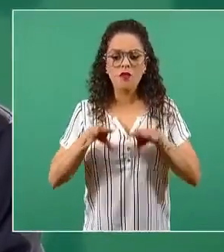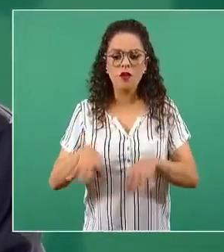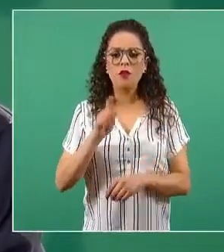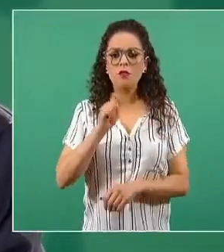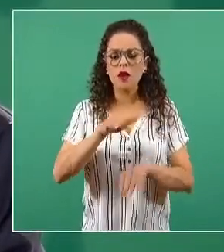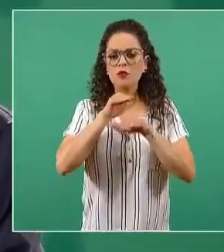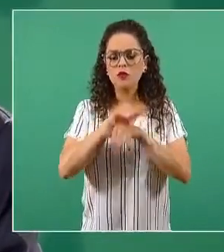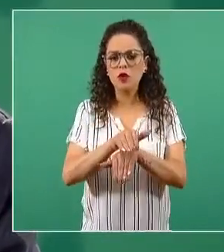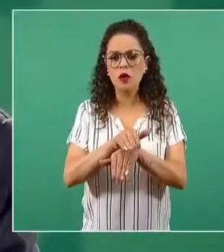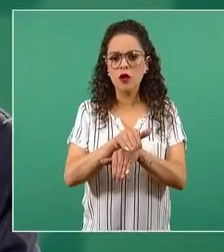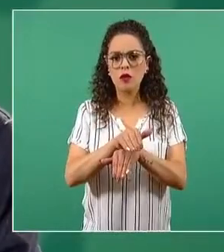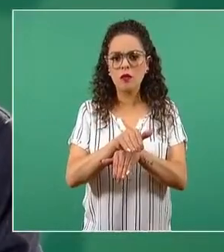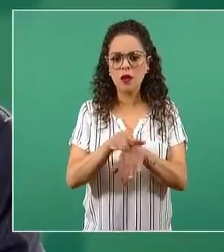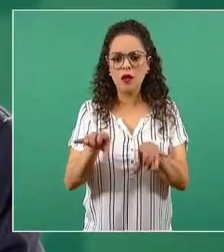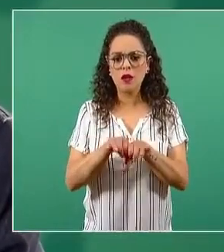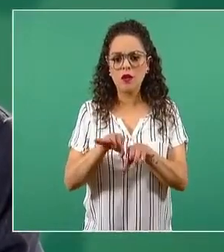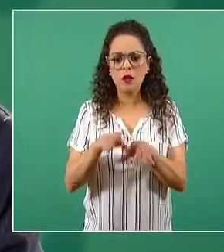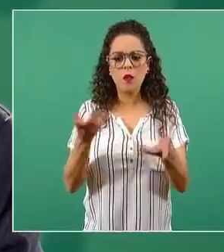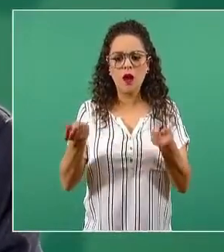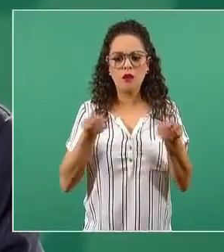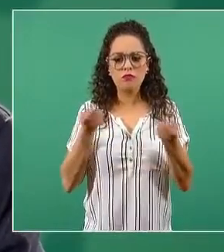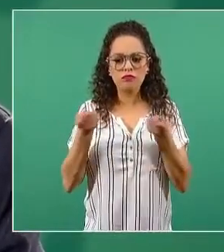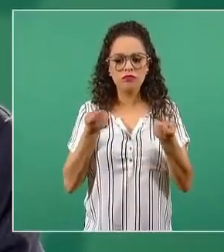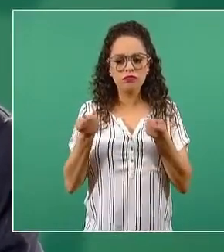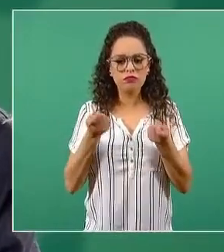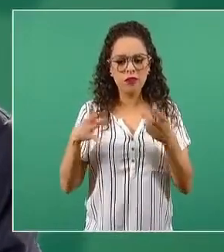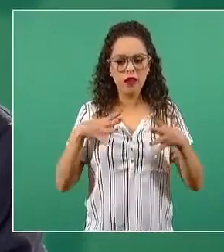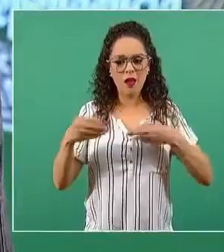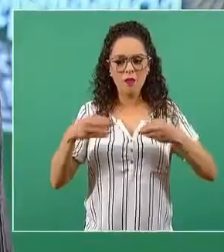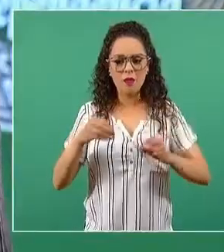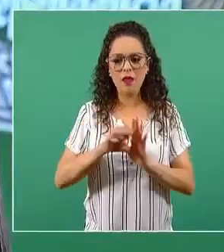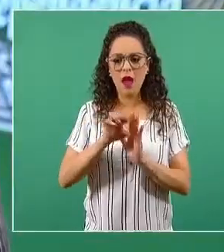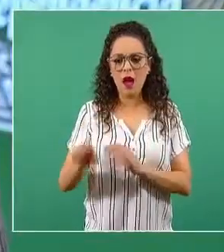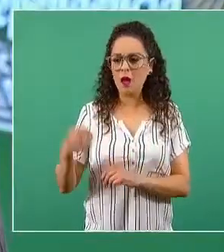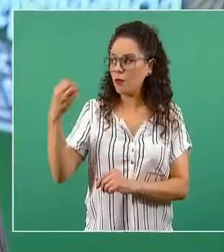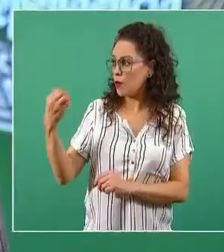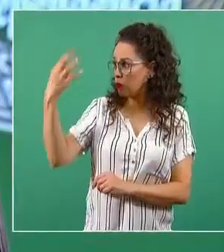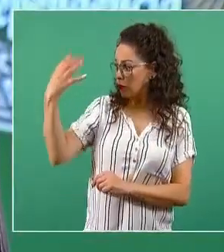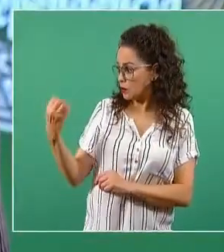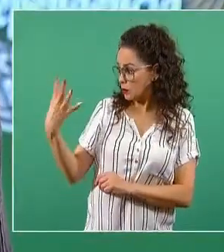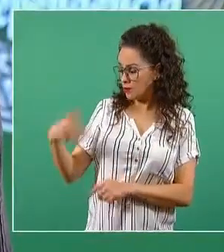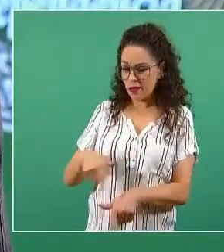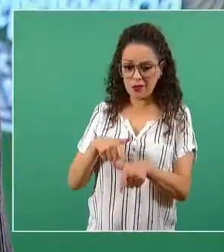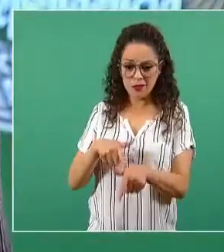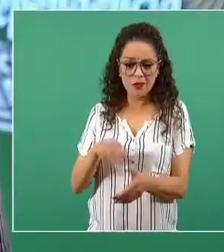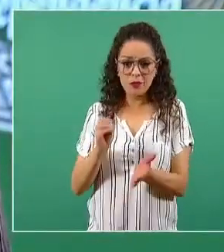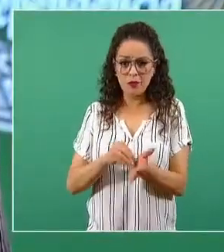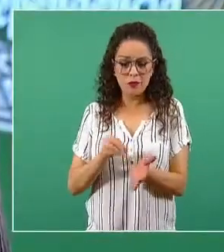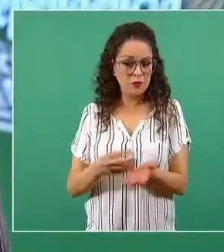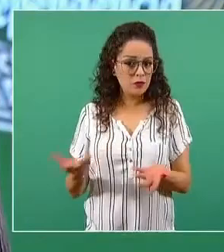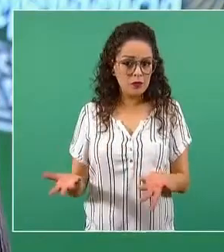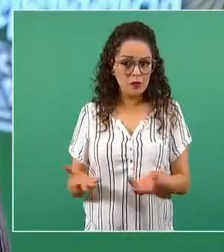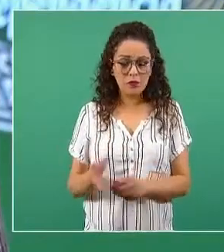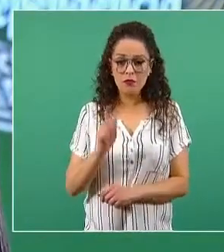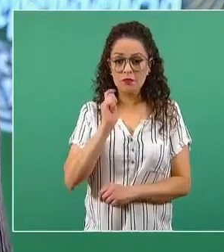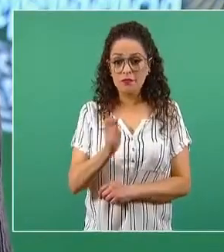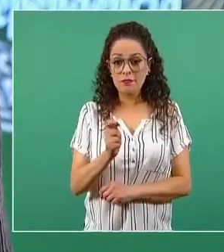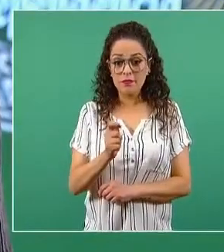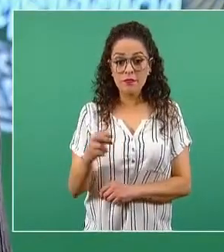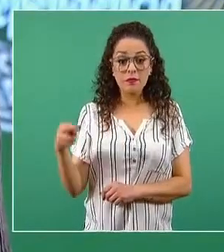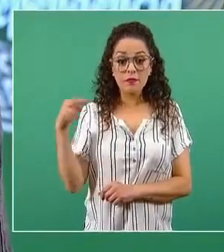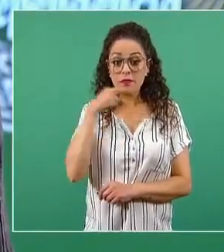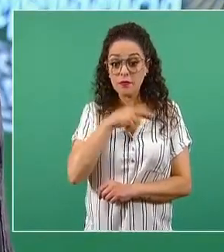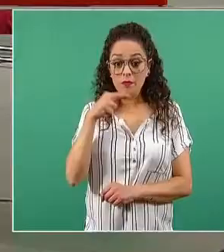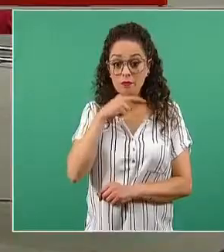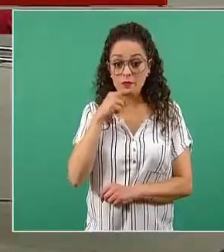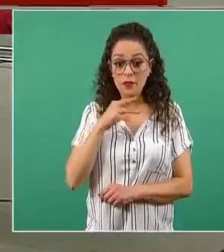sobre disposiciones en el manejo de la epidemia. El semáforo, por ejemplo, sigue vigente. No anticipamos que se pierda de manera inmediata